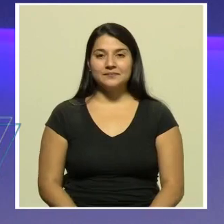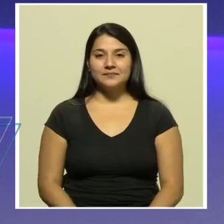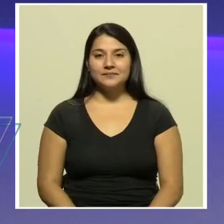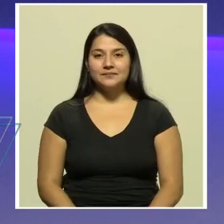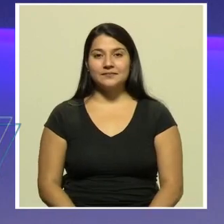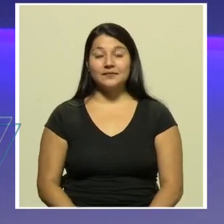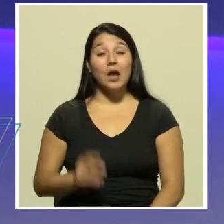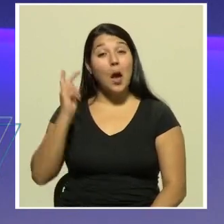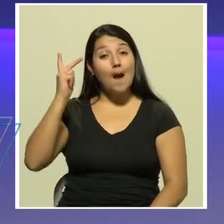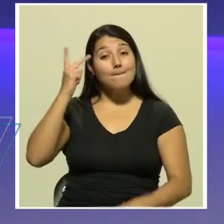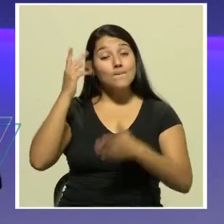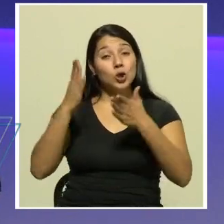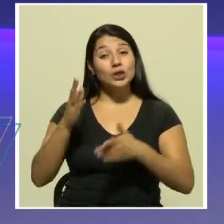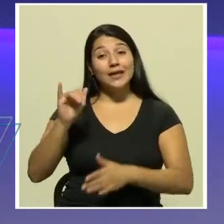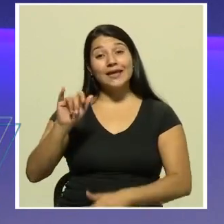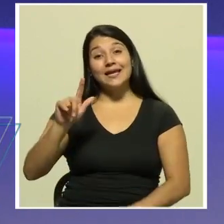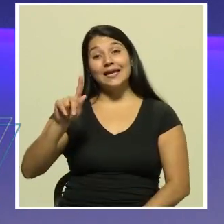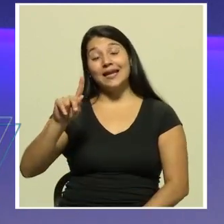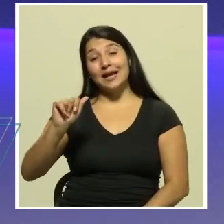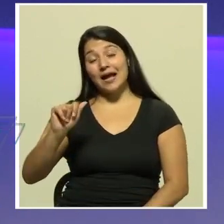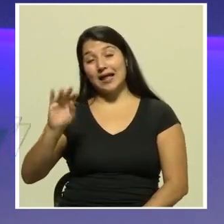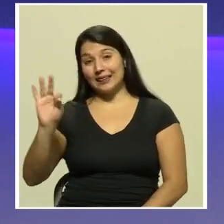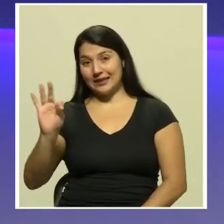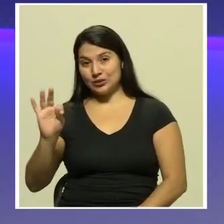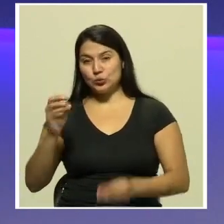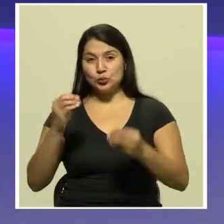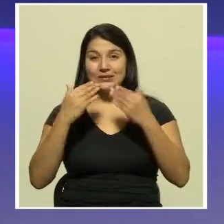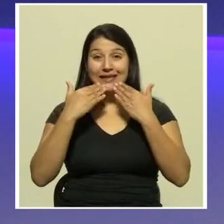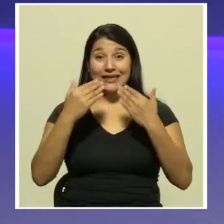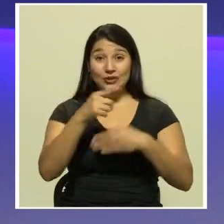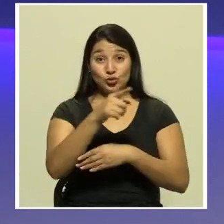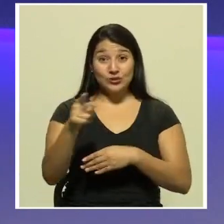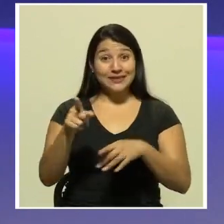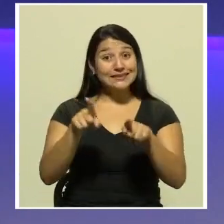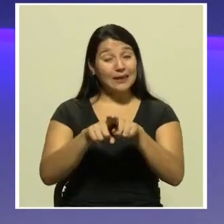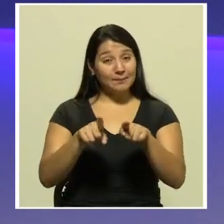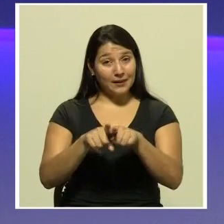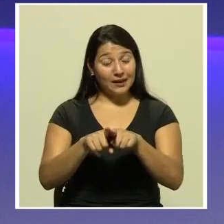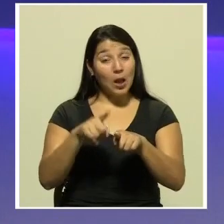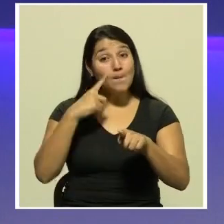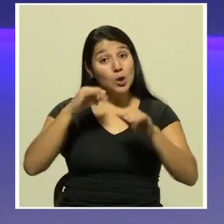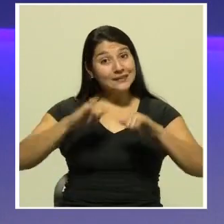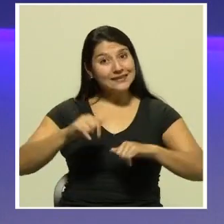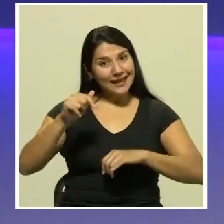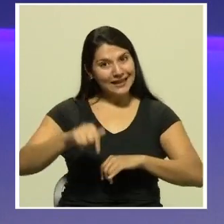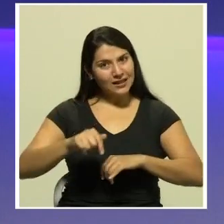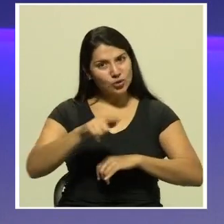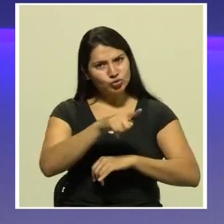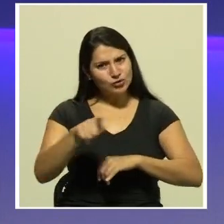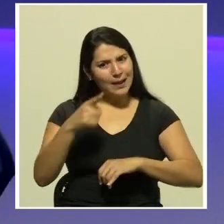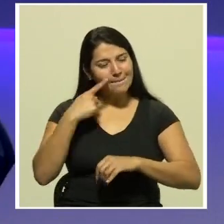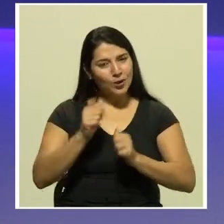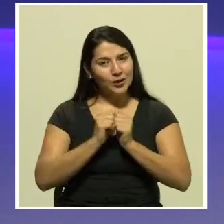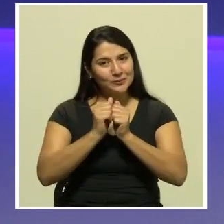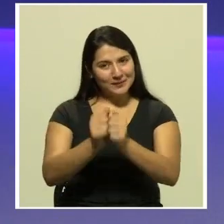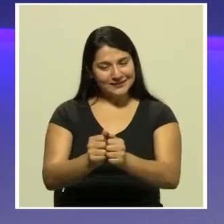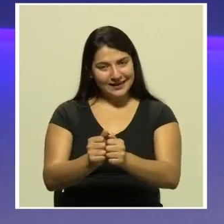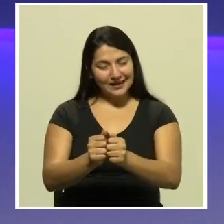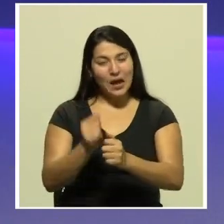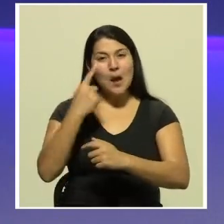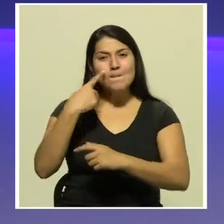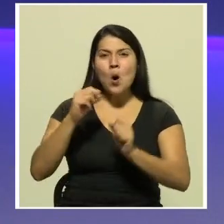La politóloga Ilka Tremiño. Muchas gracias a ustedes también por estar ahí, por acompañarnos,